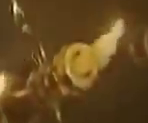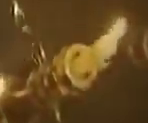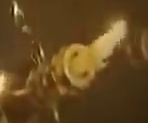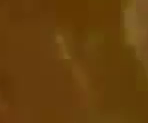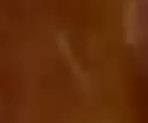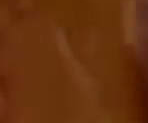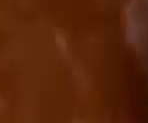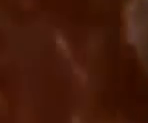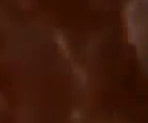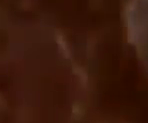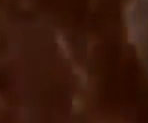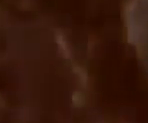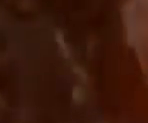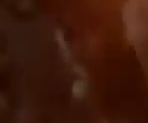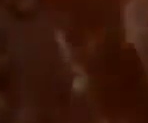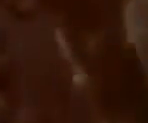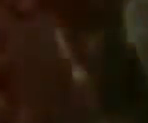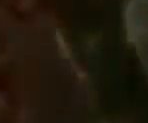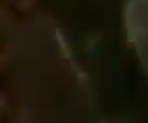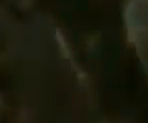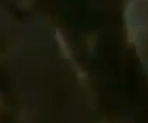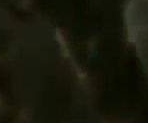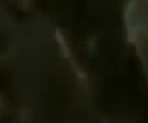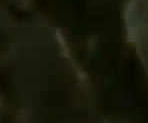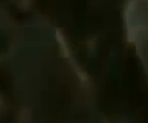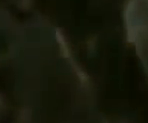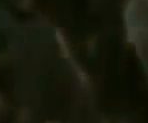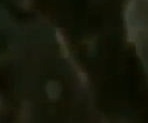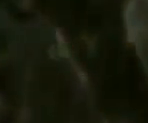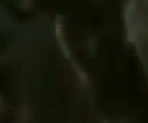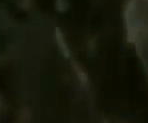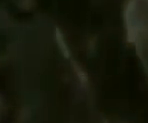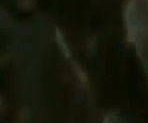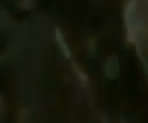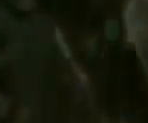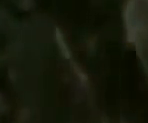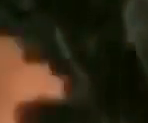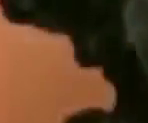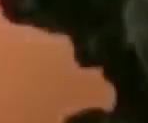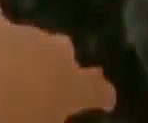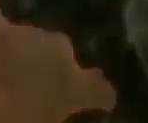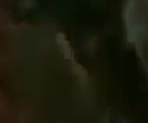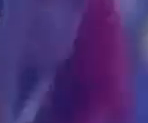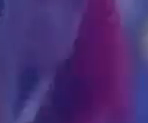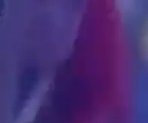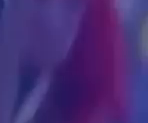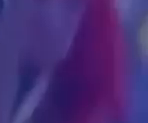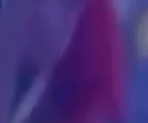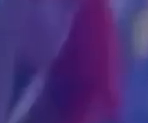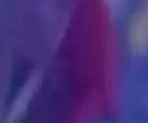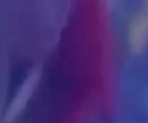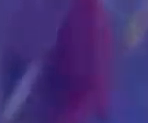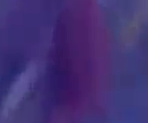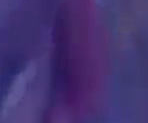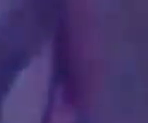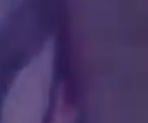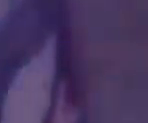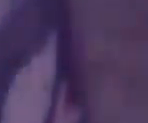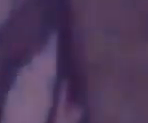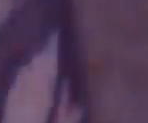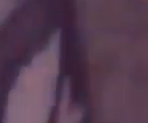la luz de los ejércitos libertarios. Su proyecto de unión trascendió los tiempos para